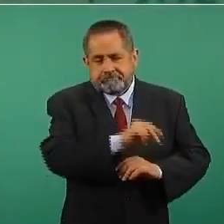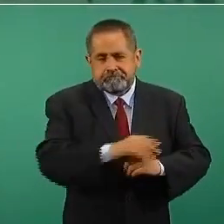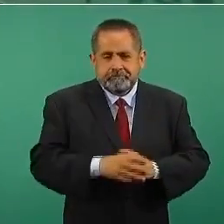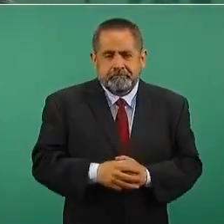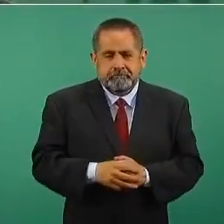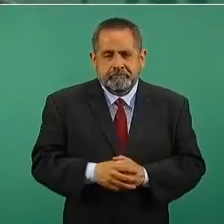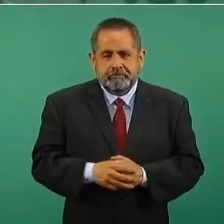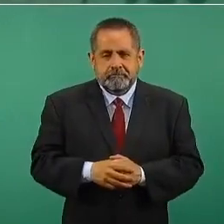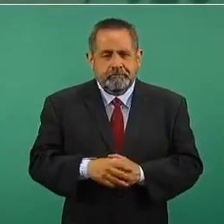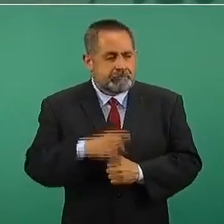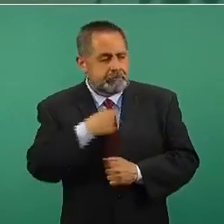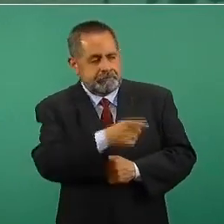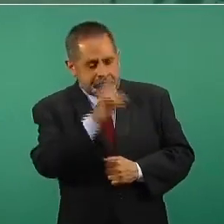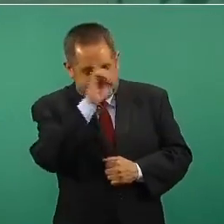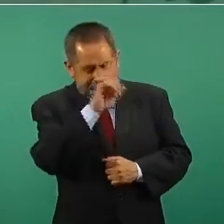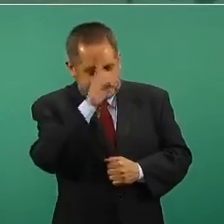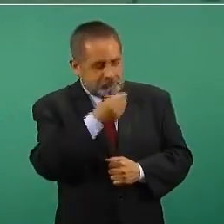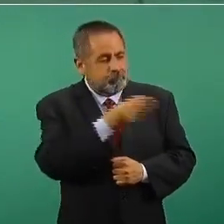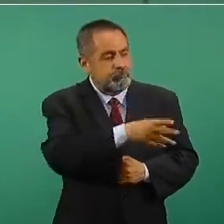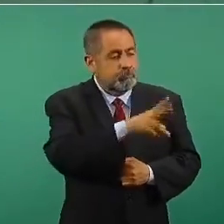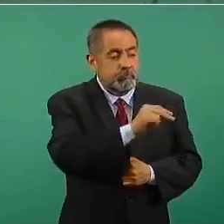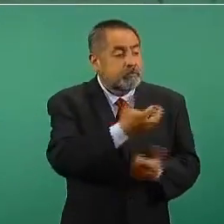no se le puede negar un consejo a nadie.